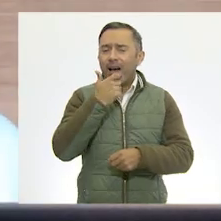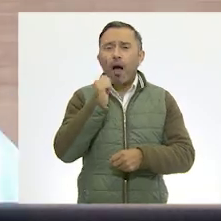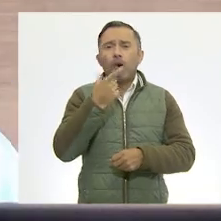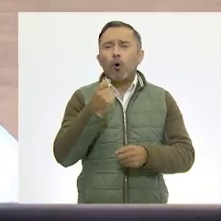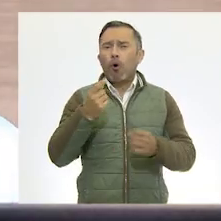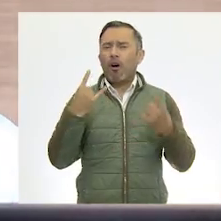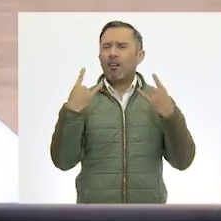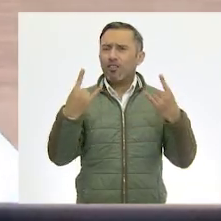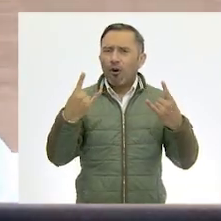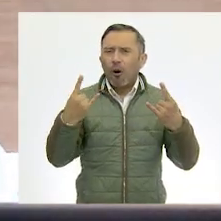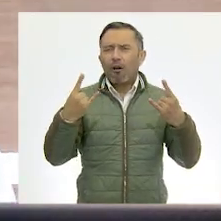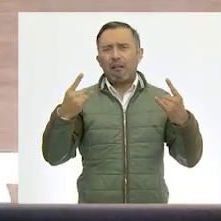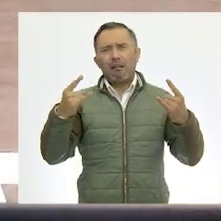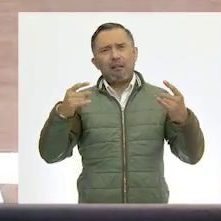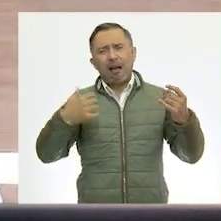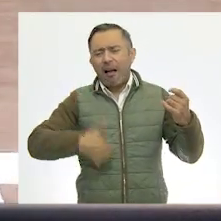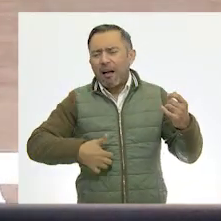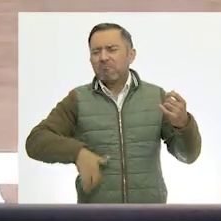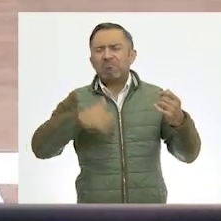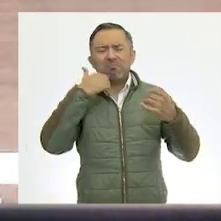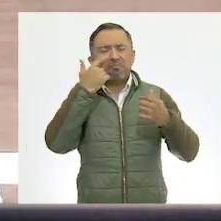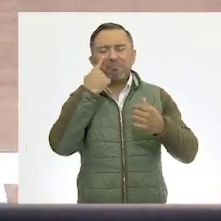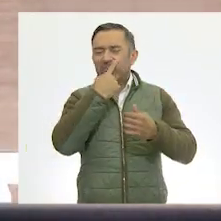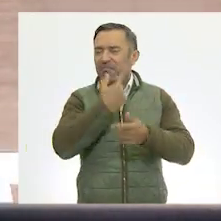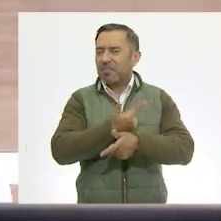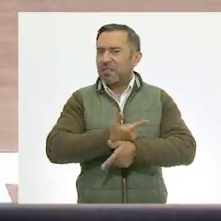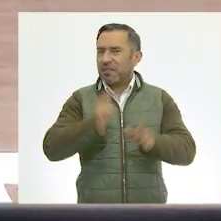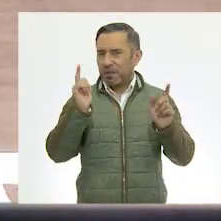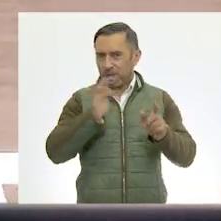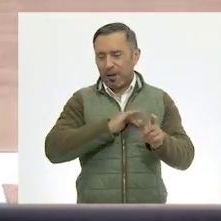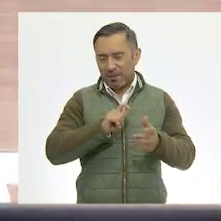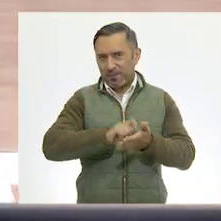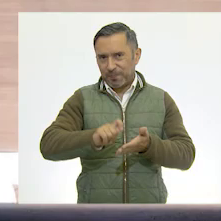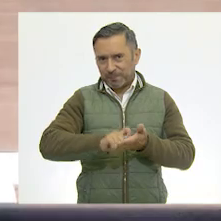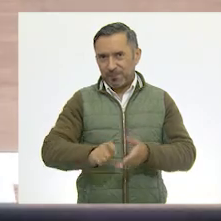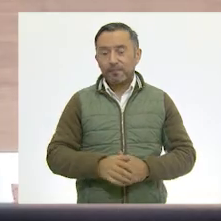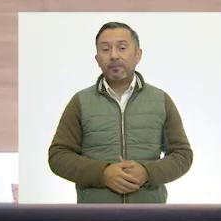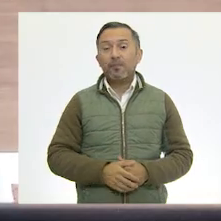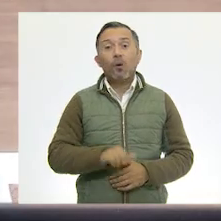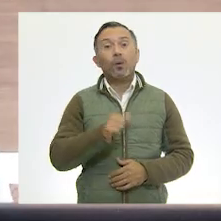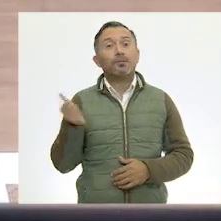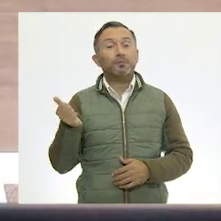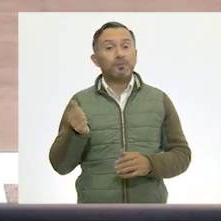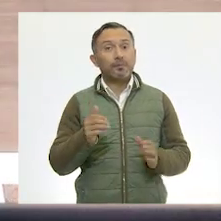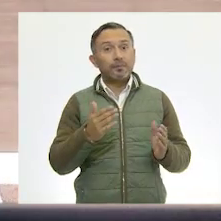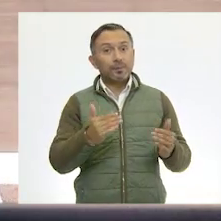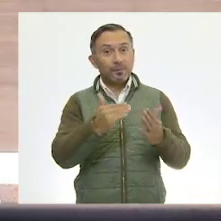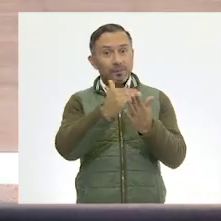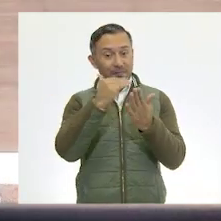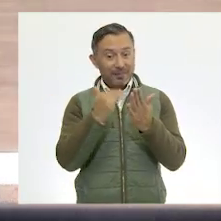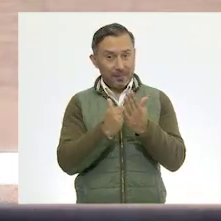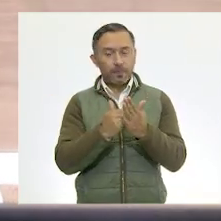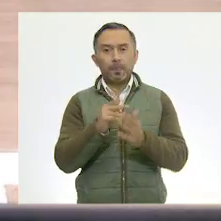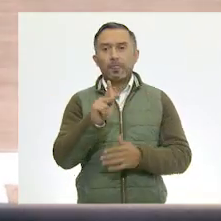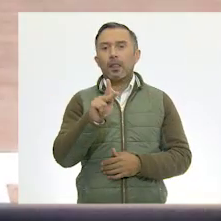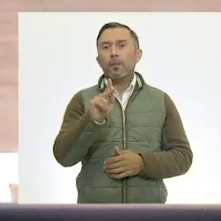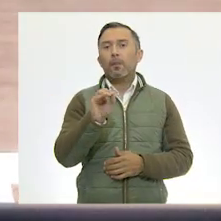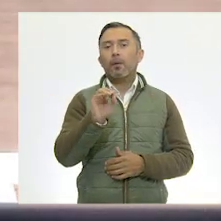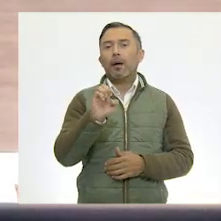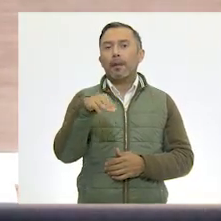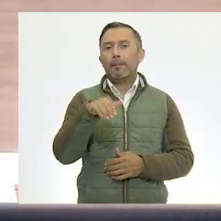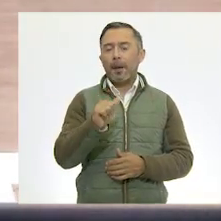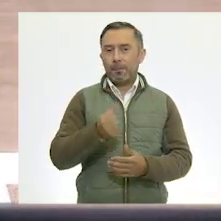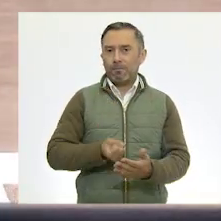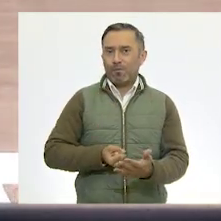sea. Poemas. Pueden entrarle al terreno del poema y a partir de ahí empezar